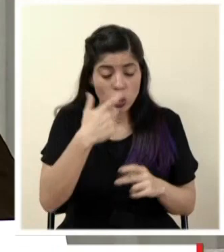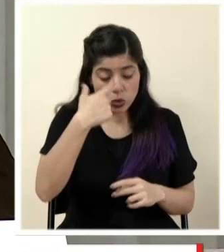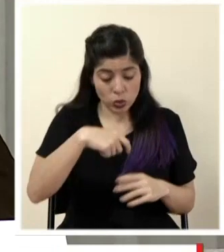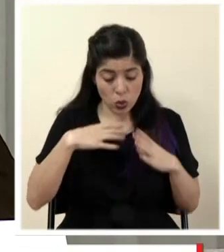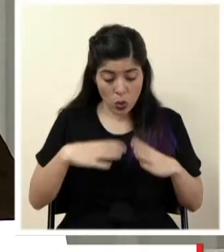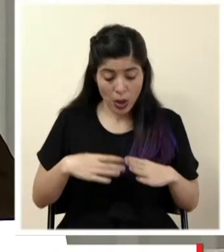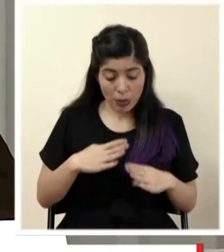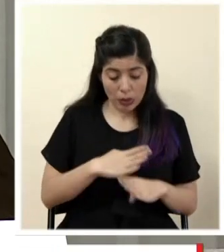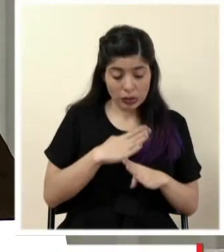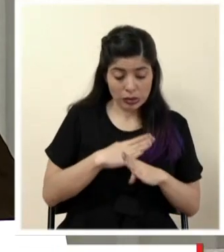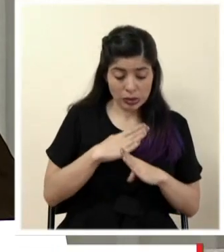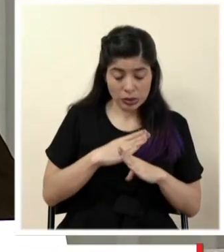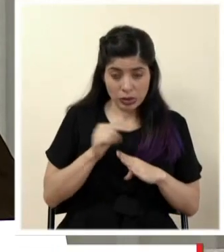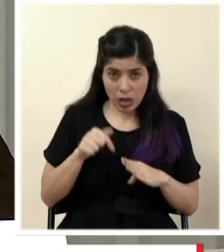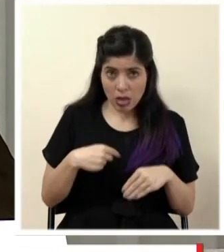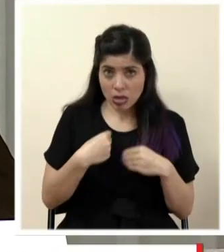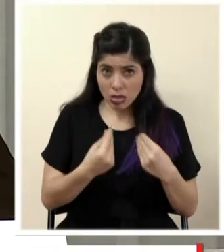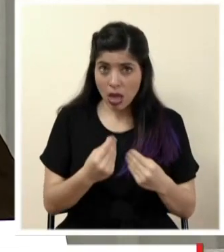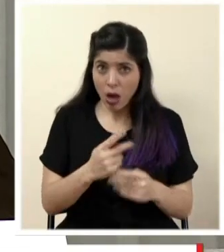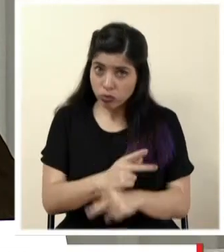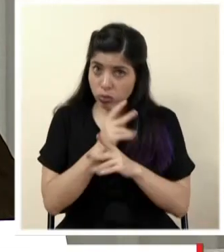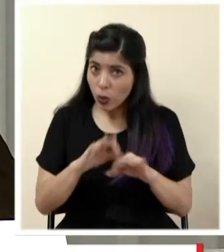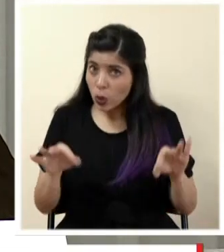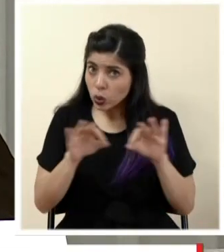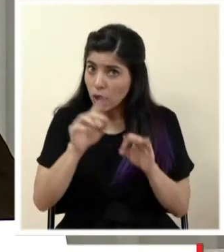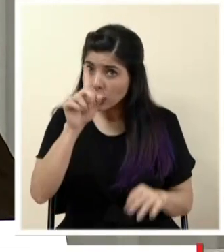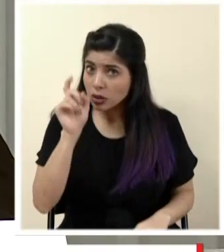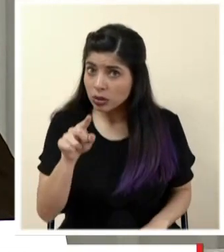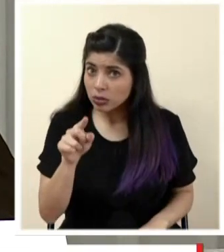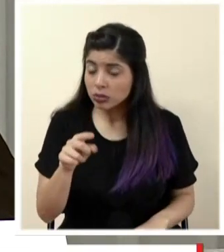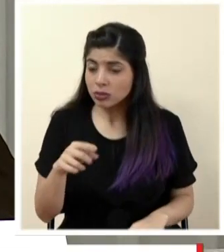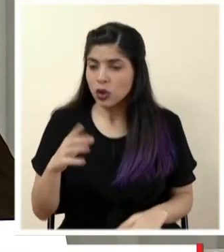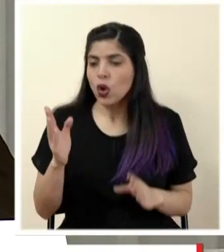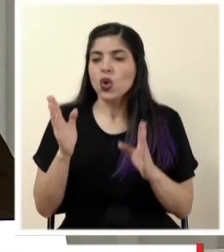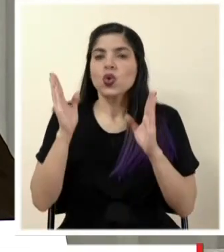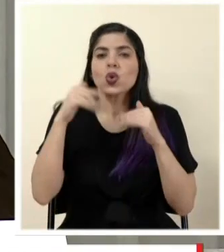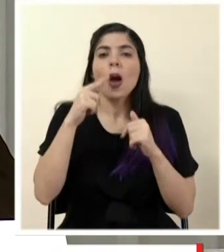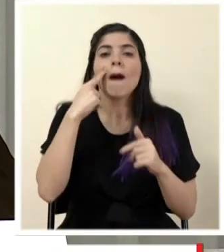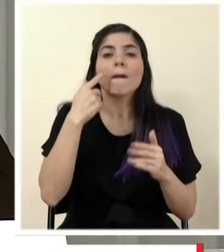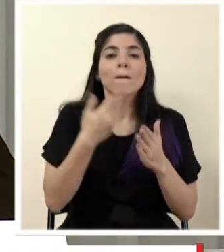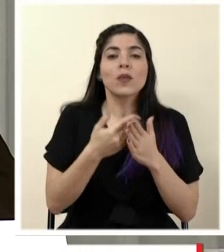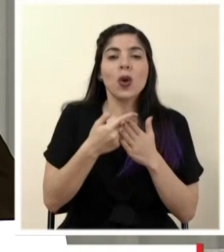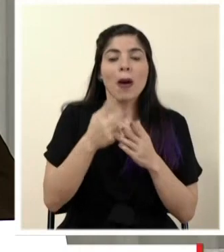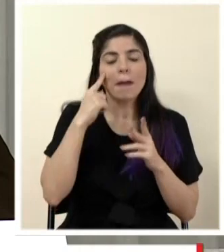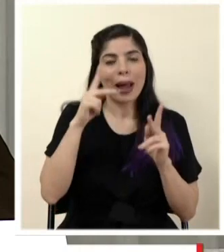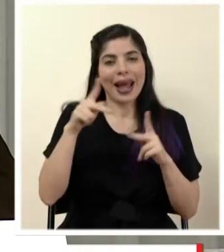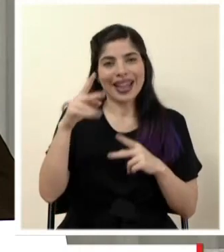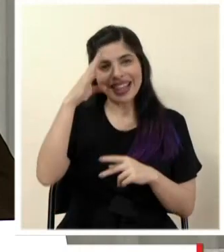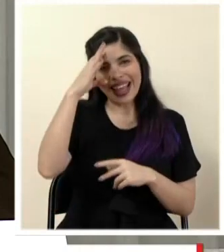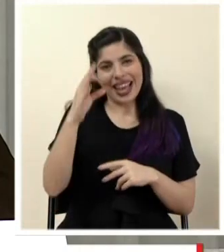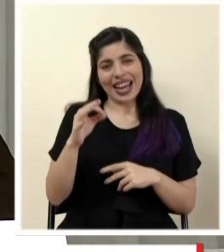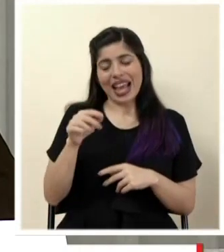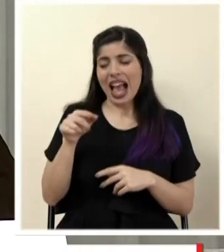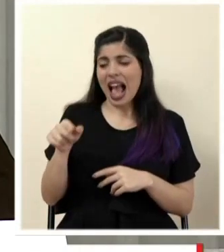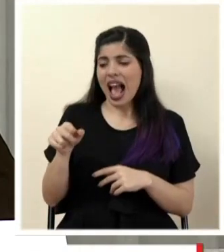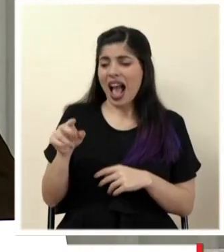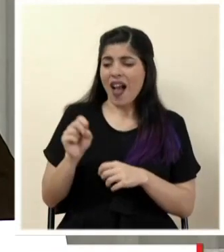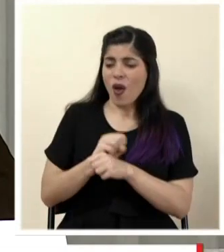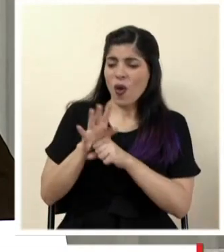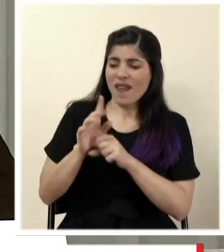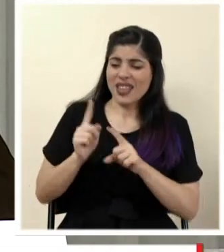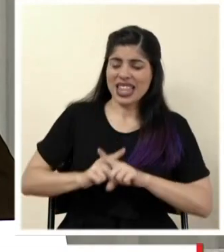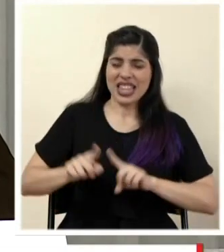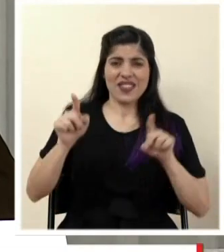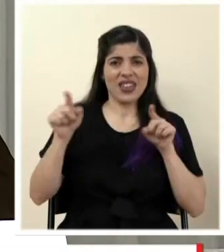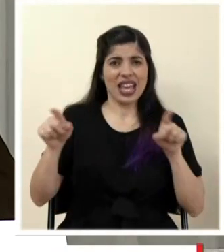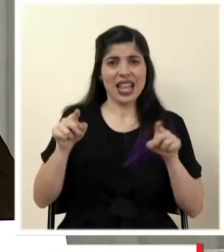anticuerpos logran conferir una protección importante en la población. No hay ningún indicio para pensar que se comporta diferente a todos los coronavirus, ¿verdad? Como